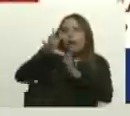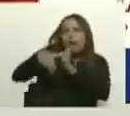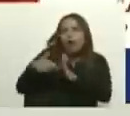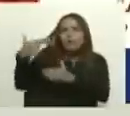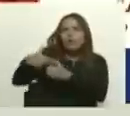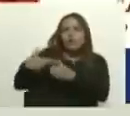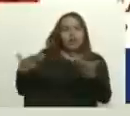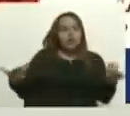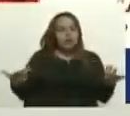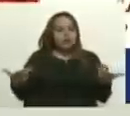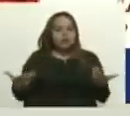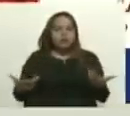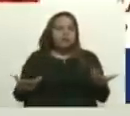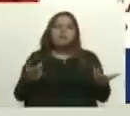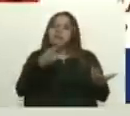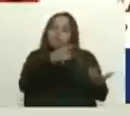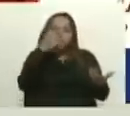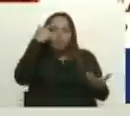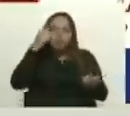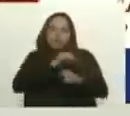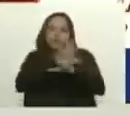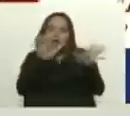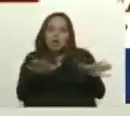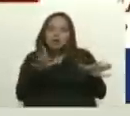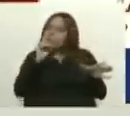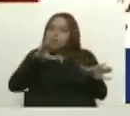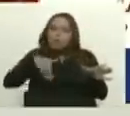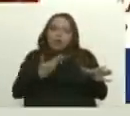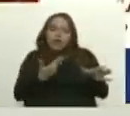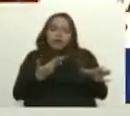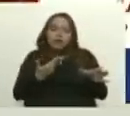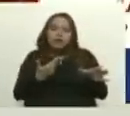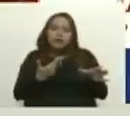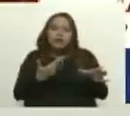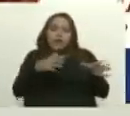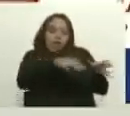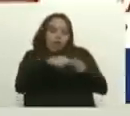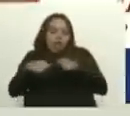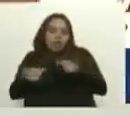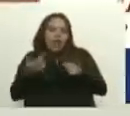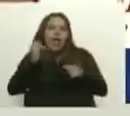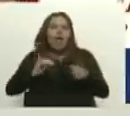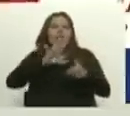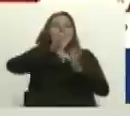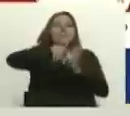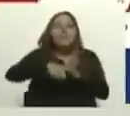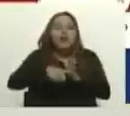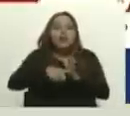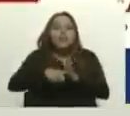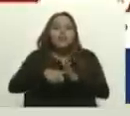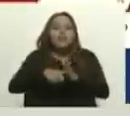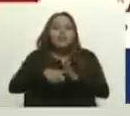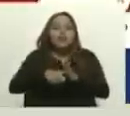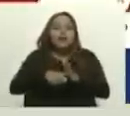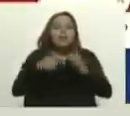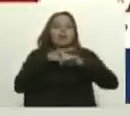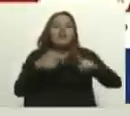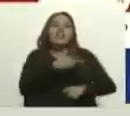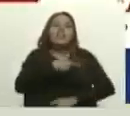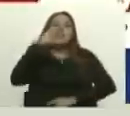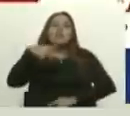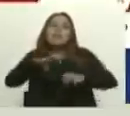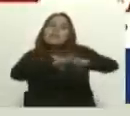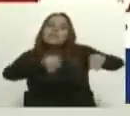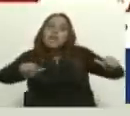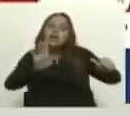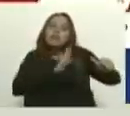riqueza. En verdad no nos iban a despojar de nuestra riqueza, ellos iban a robársela, pero se iban a apoderar de nuestro territorio. Venezuela iba a dejar de ser Venezuela,